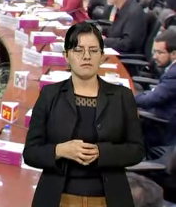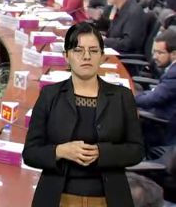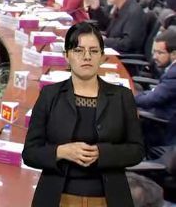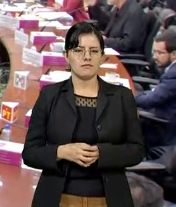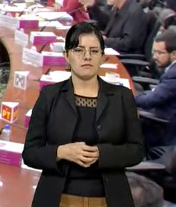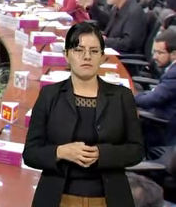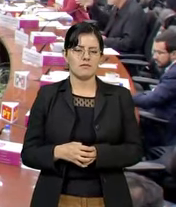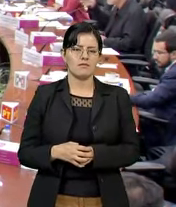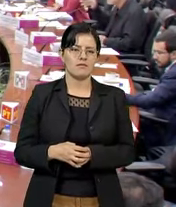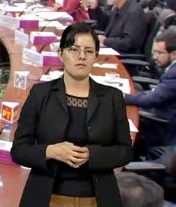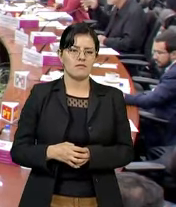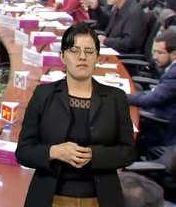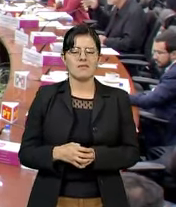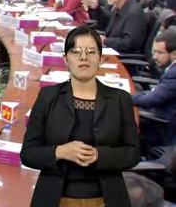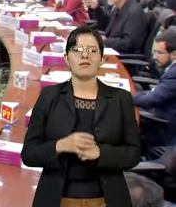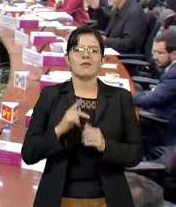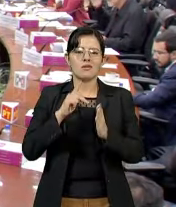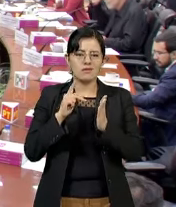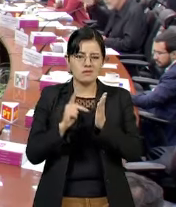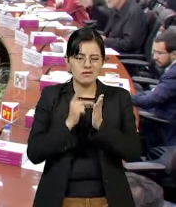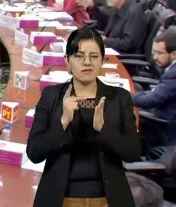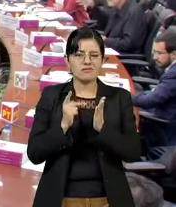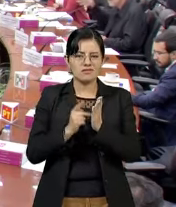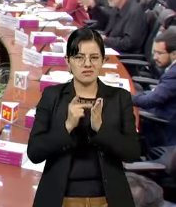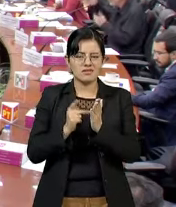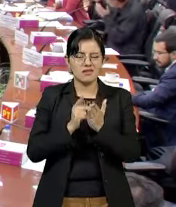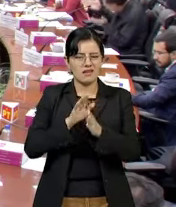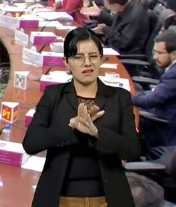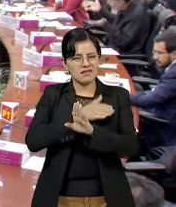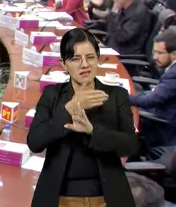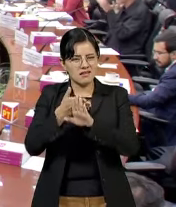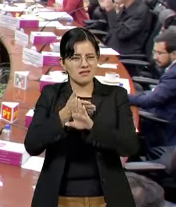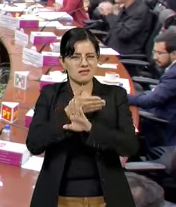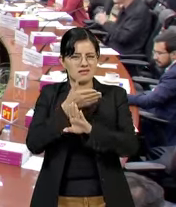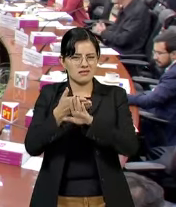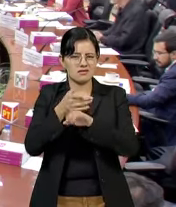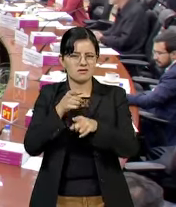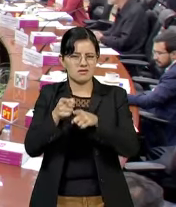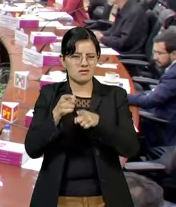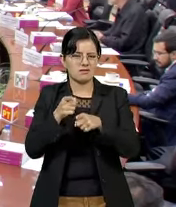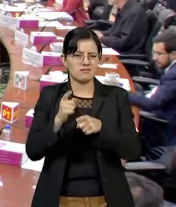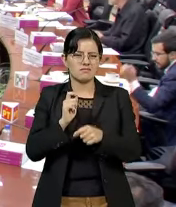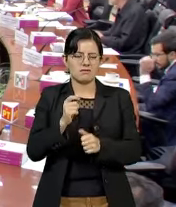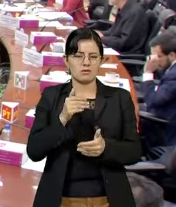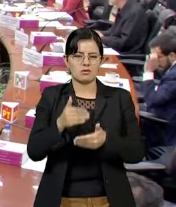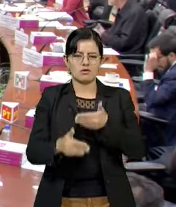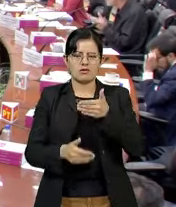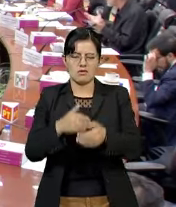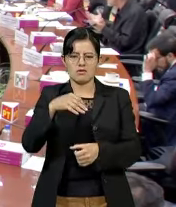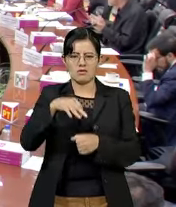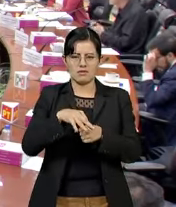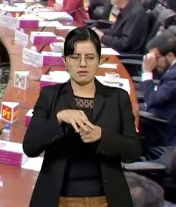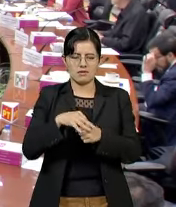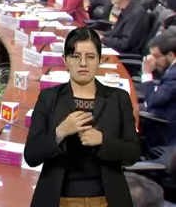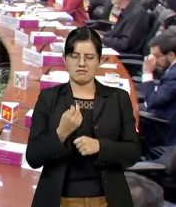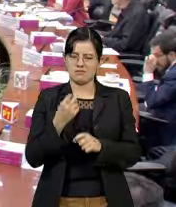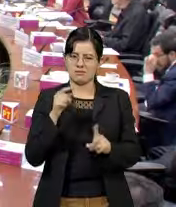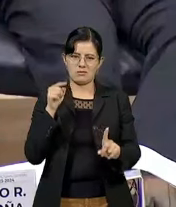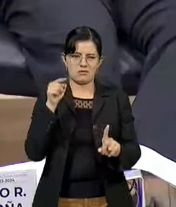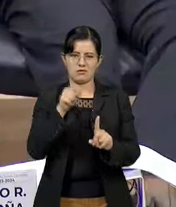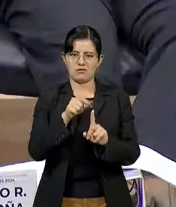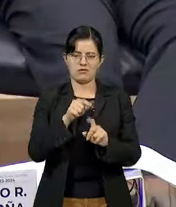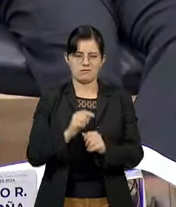sistemática descalificación que va encaminada a descalificar el proceso electoral a eso va